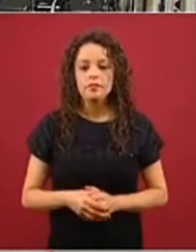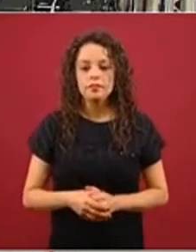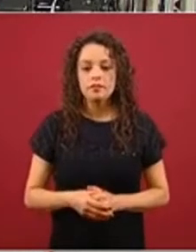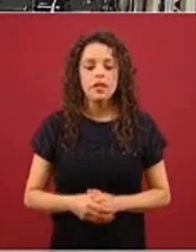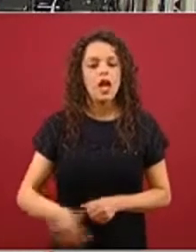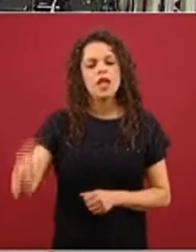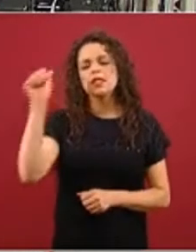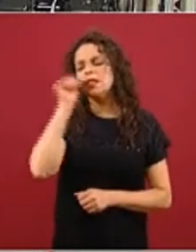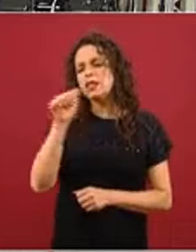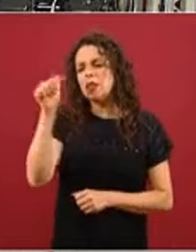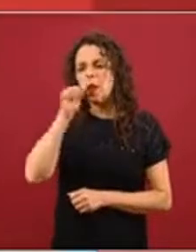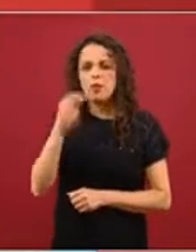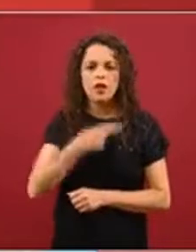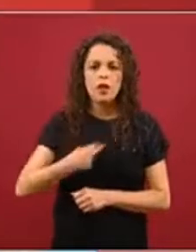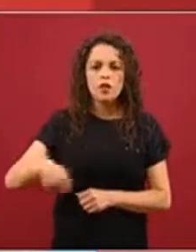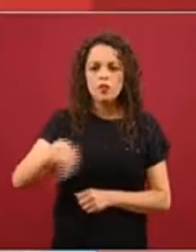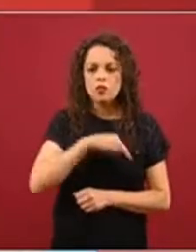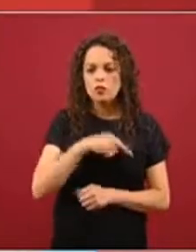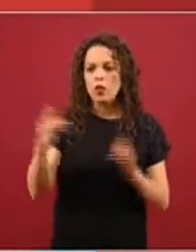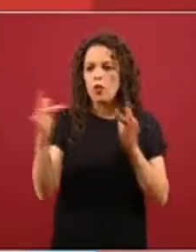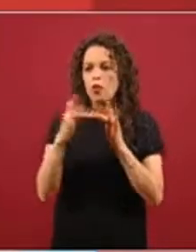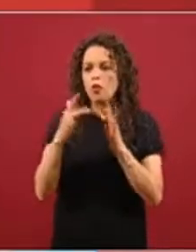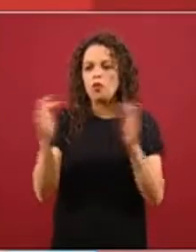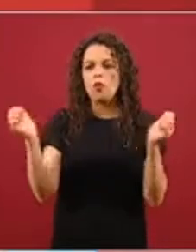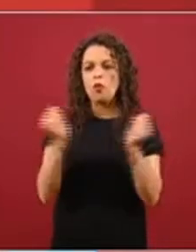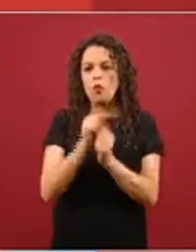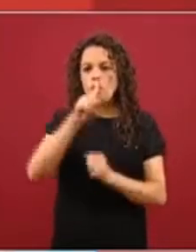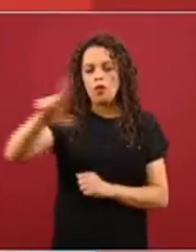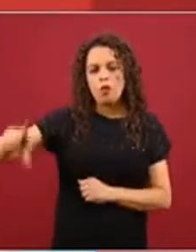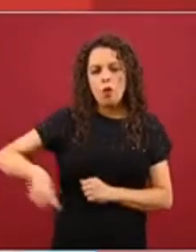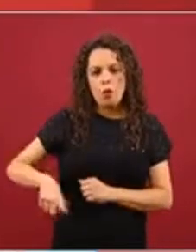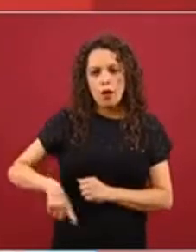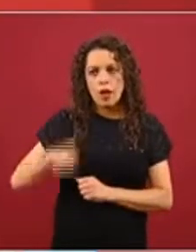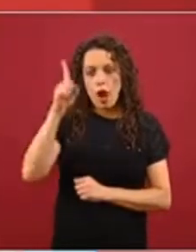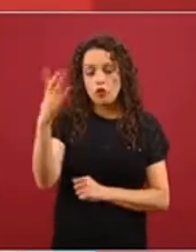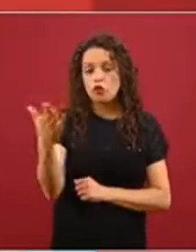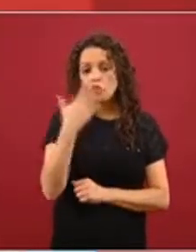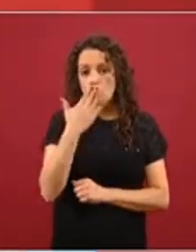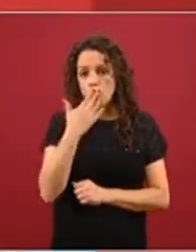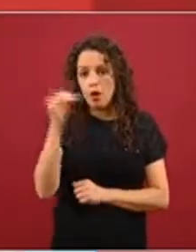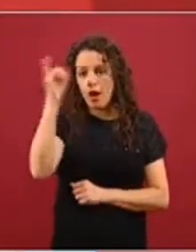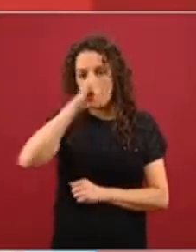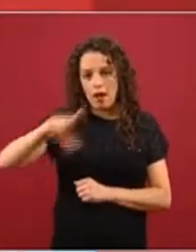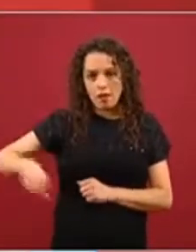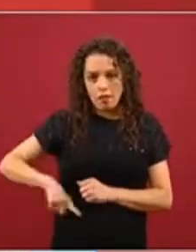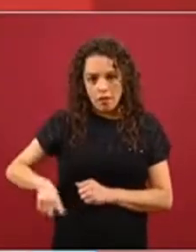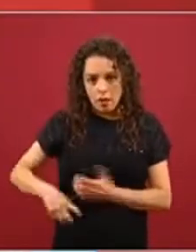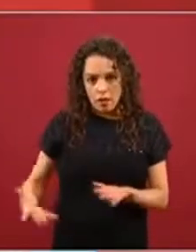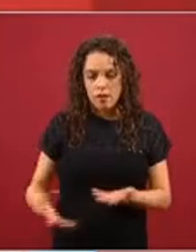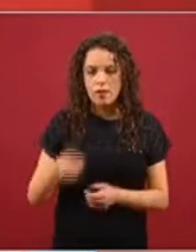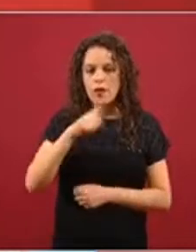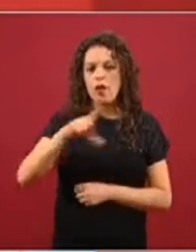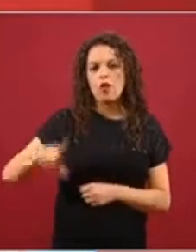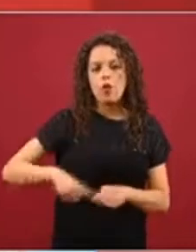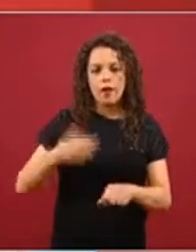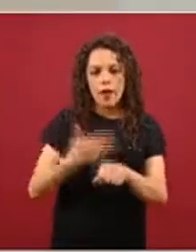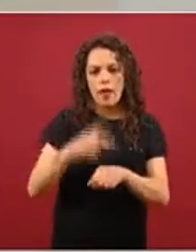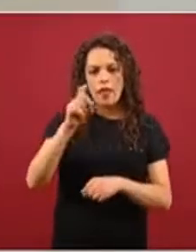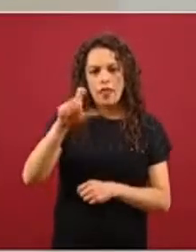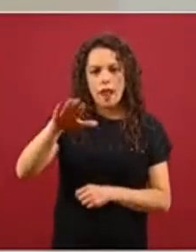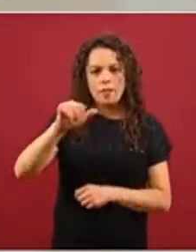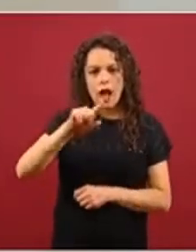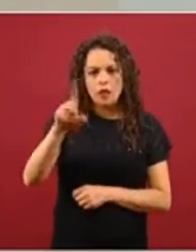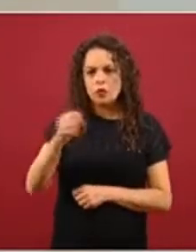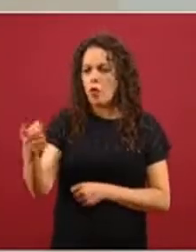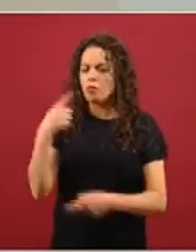todos los gobernadores y la gobernadora de Sonora, la jefa de gobierno, en mucha comunicación. Con el gobernador del Mazo tenemos conversaciones muy